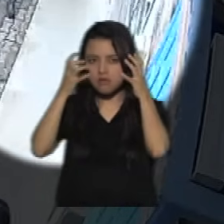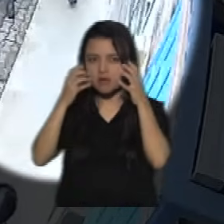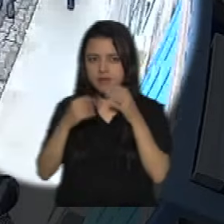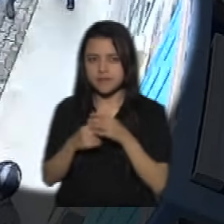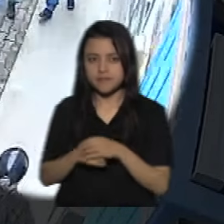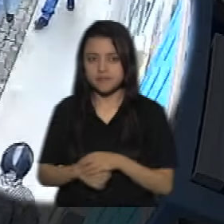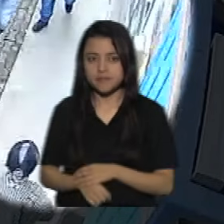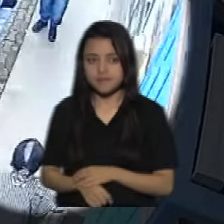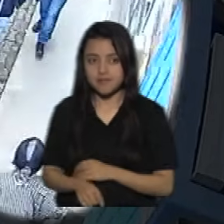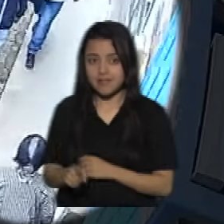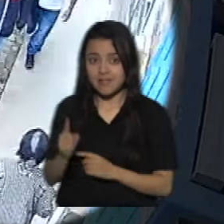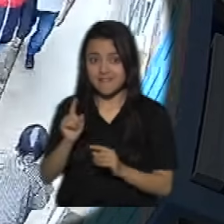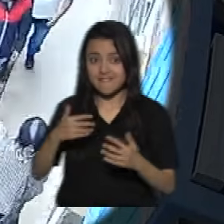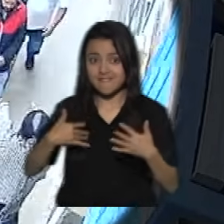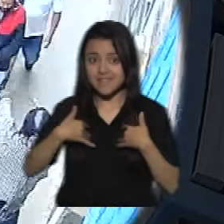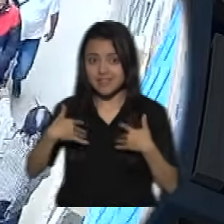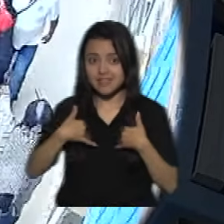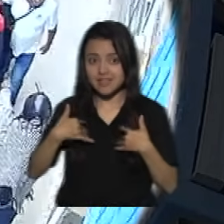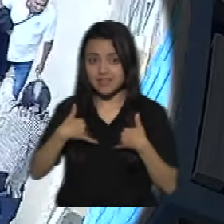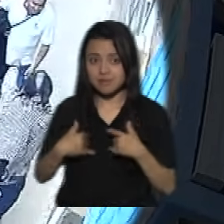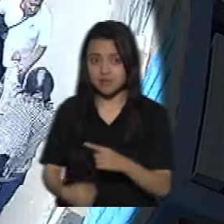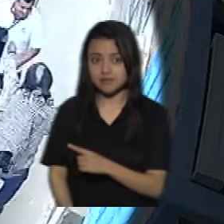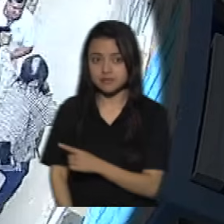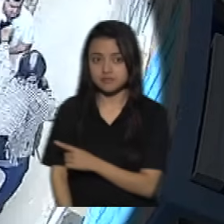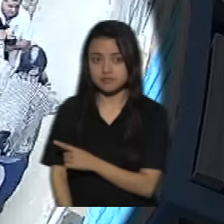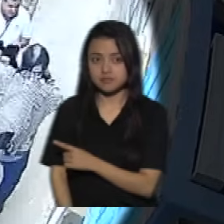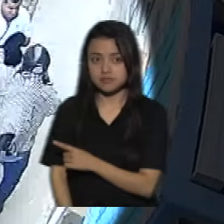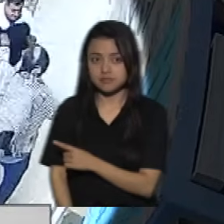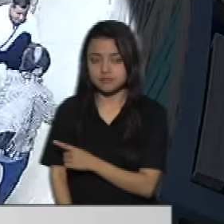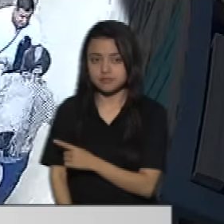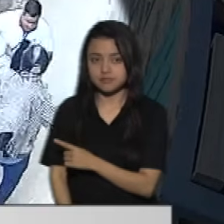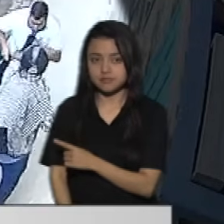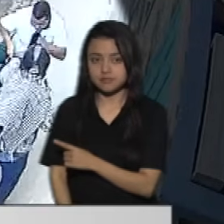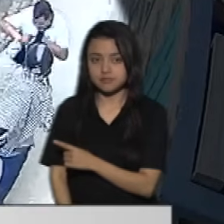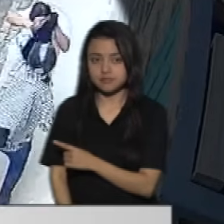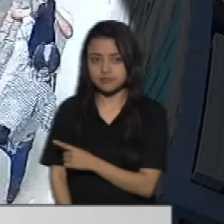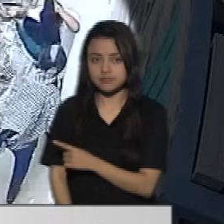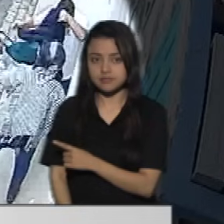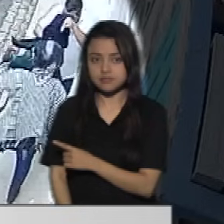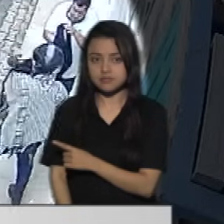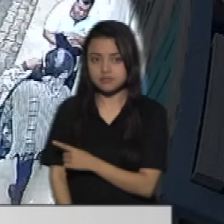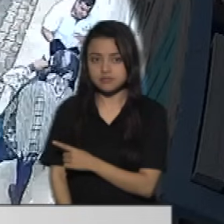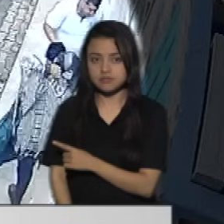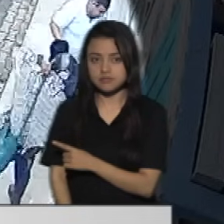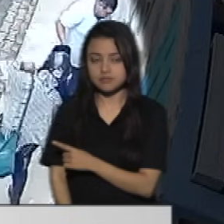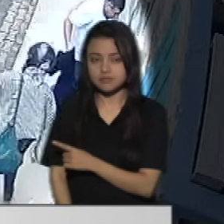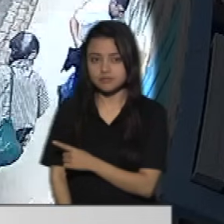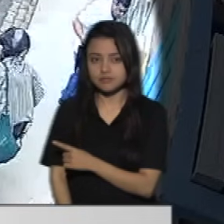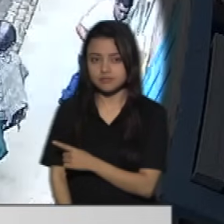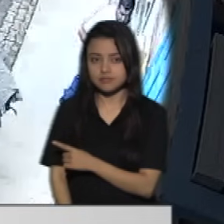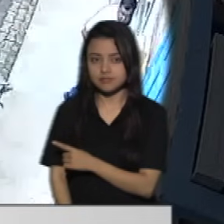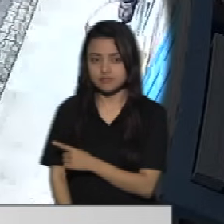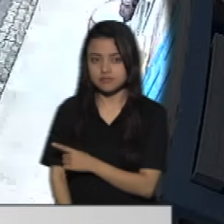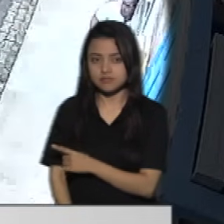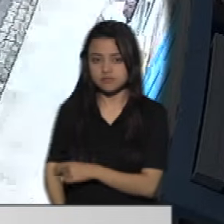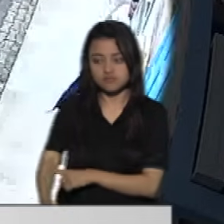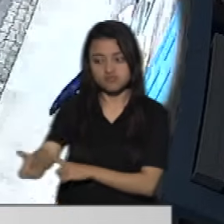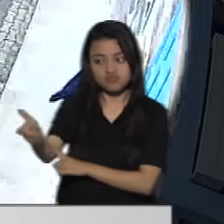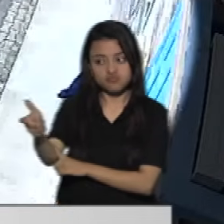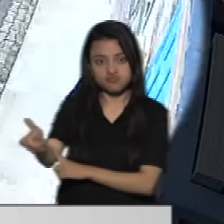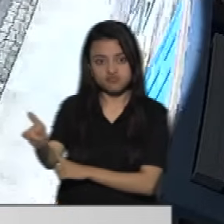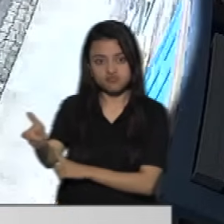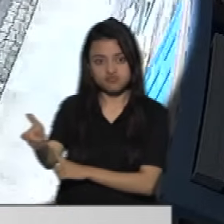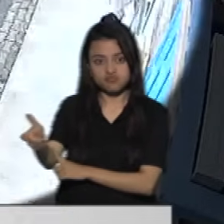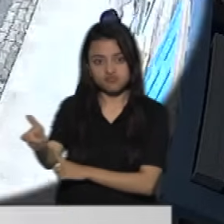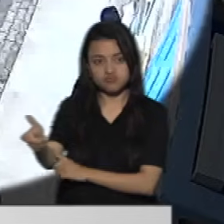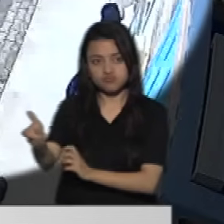unos metros, la víctima, quien se encontraba acompañada, es acorralada por un delincuente, quien le apunta con un arma de fuego y luego